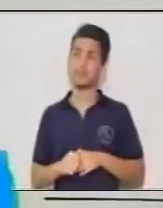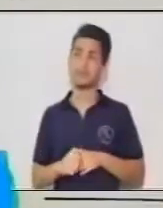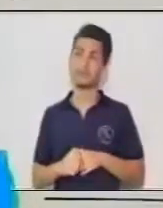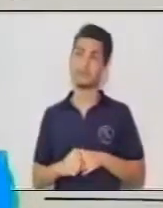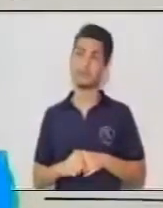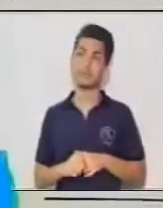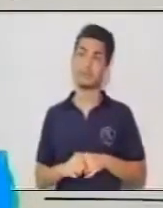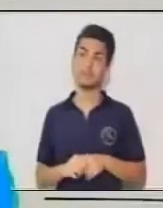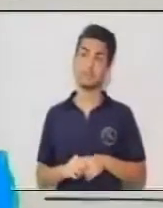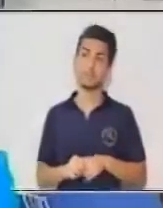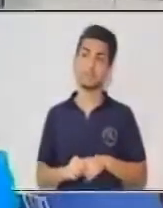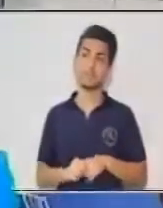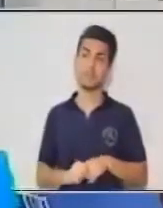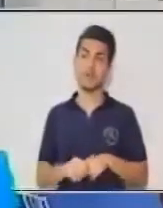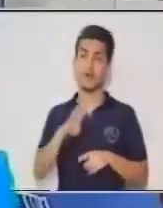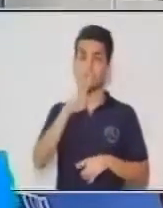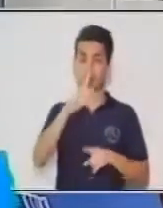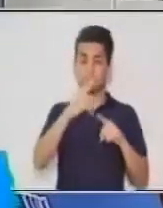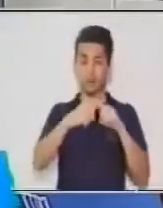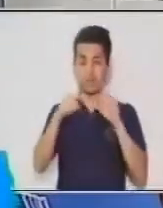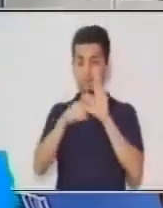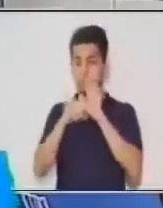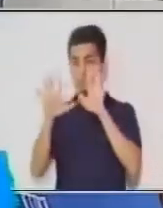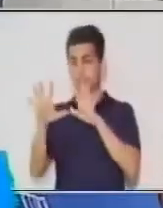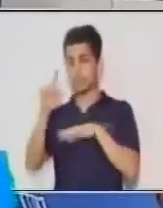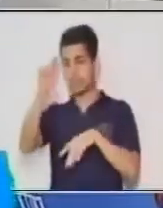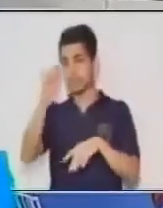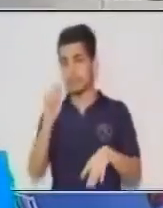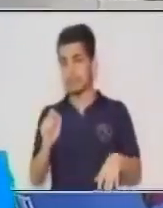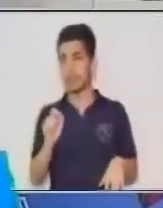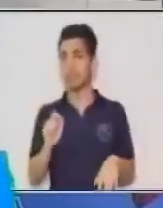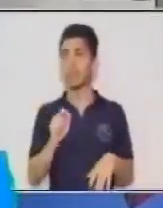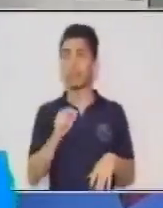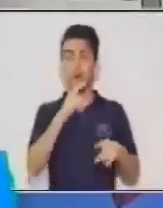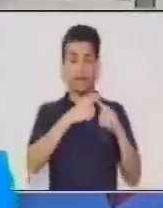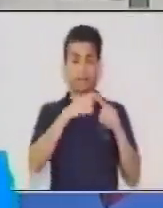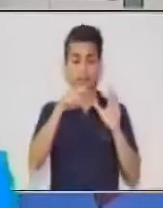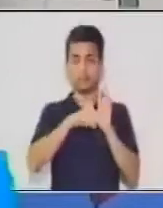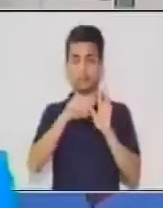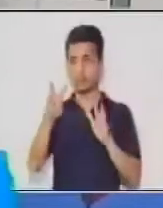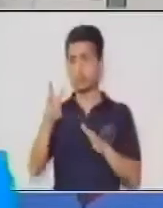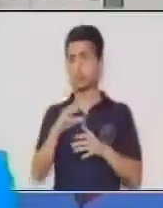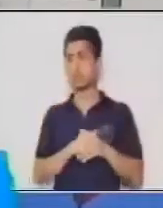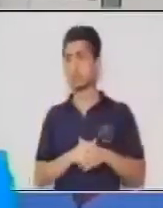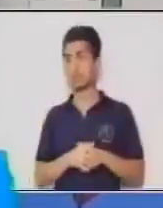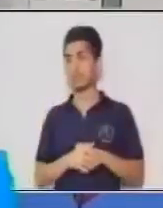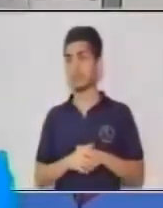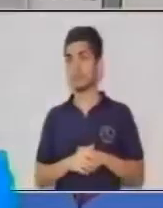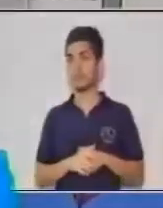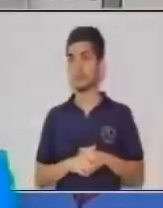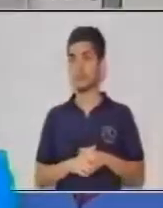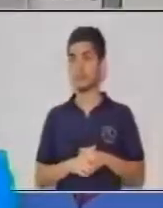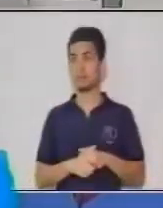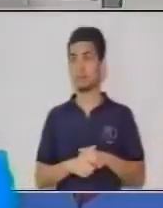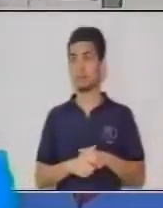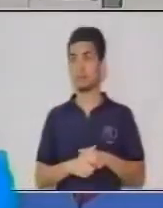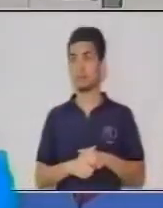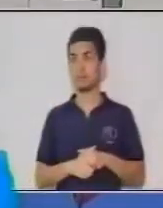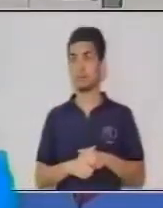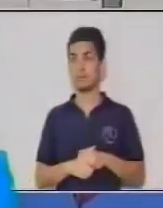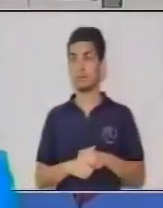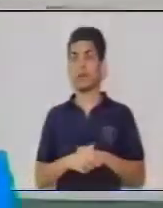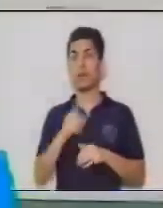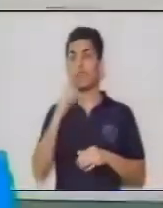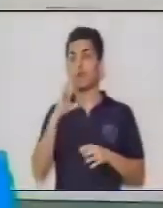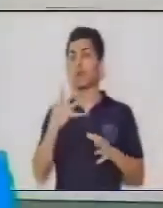4x menos 10 dividido x menos 3. ¿Por cuánto debo de multiplicar para ir anulando